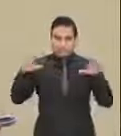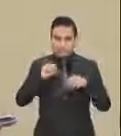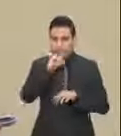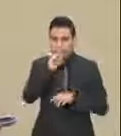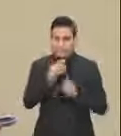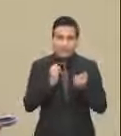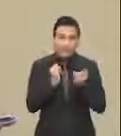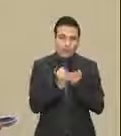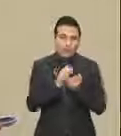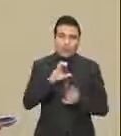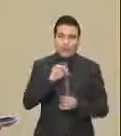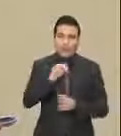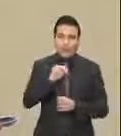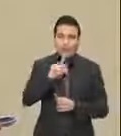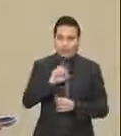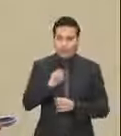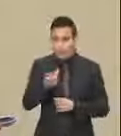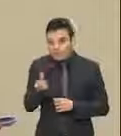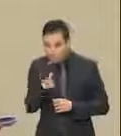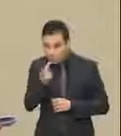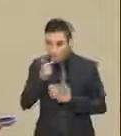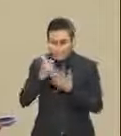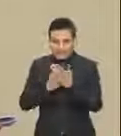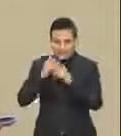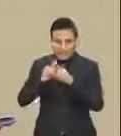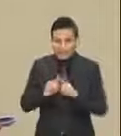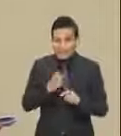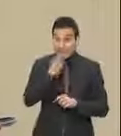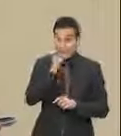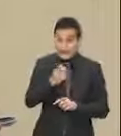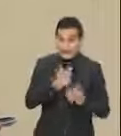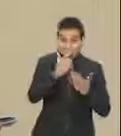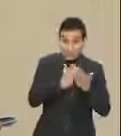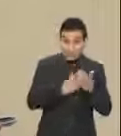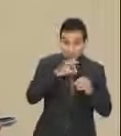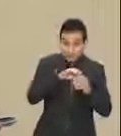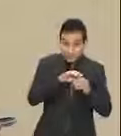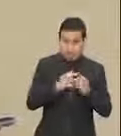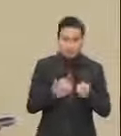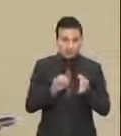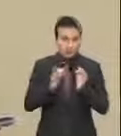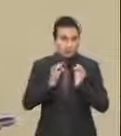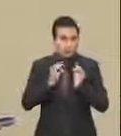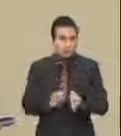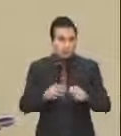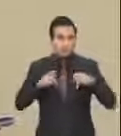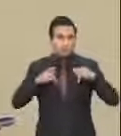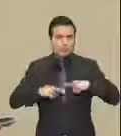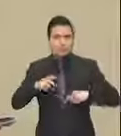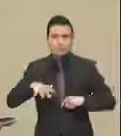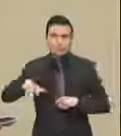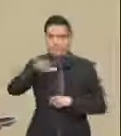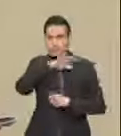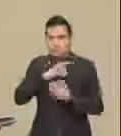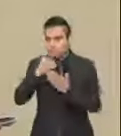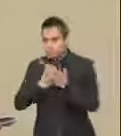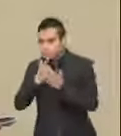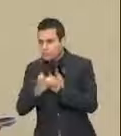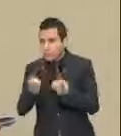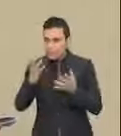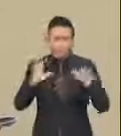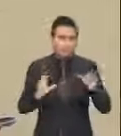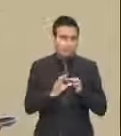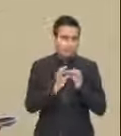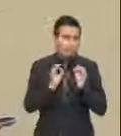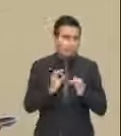de conapo expresa que la dinámica de registro del padrón es congruente con la dinámica poblacional por lo que no existe sesgo